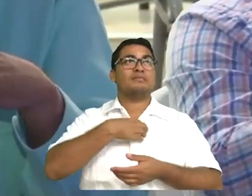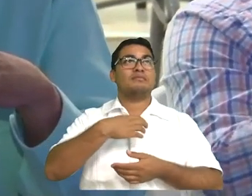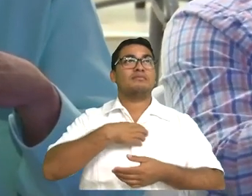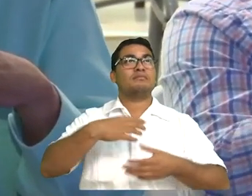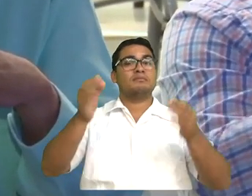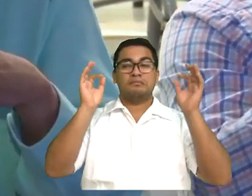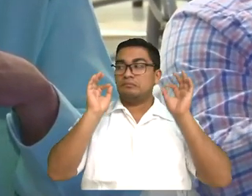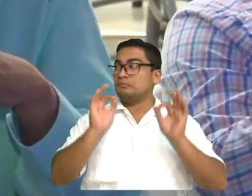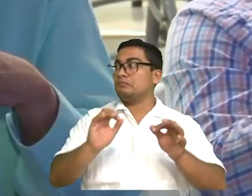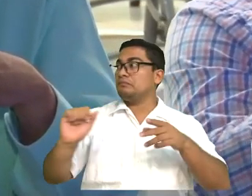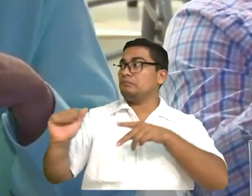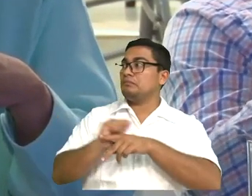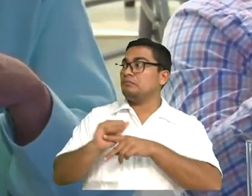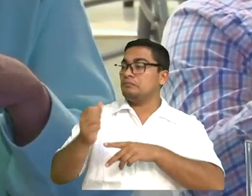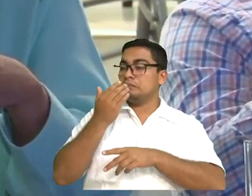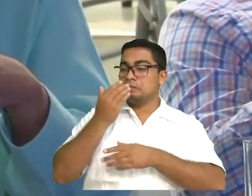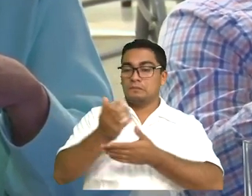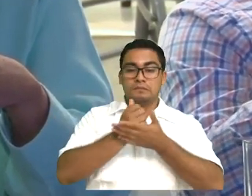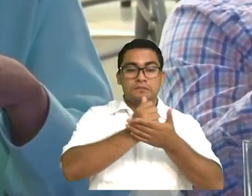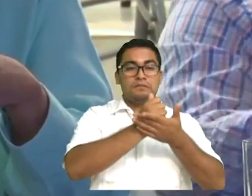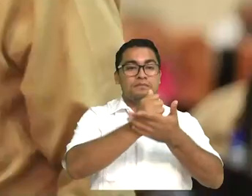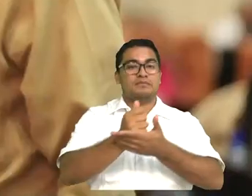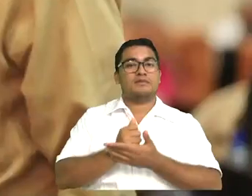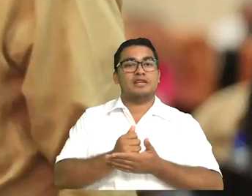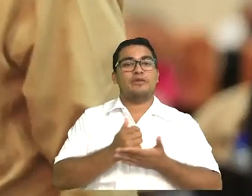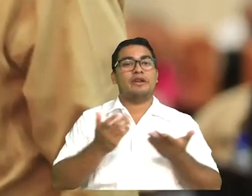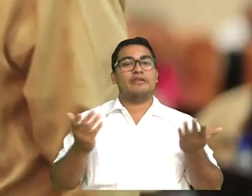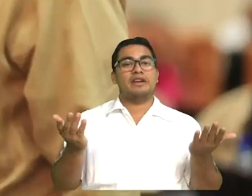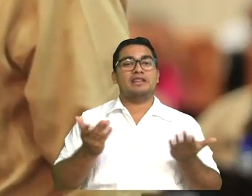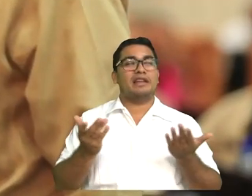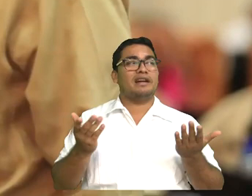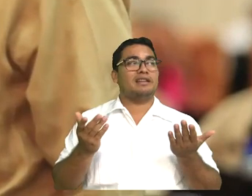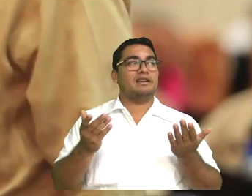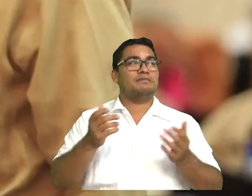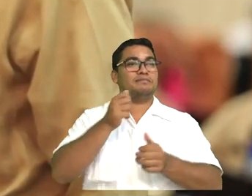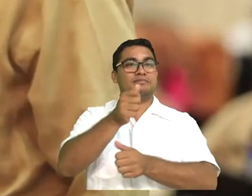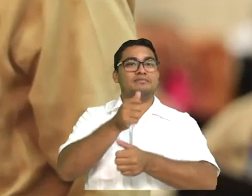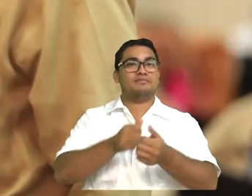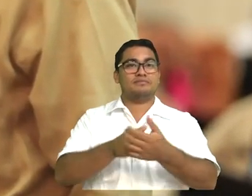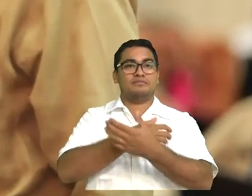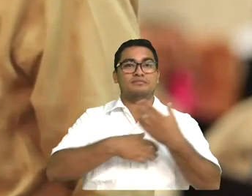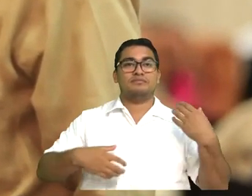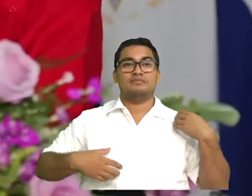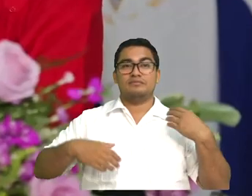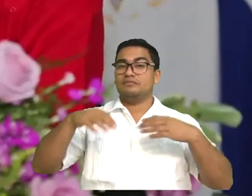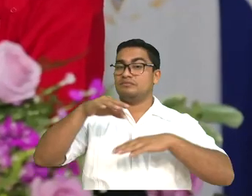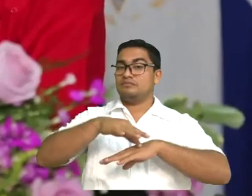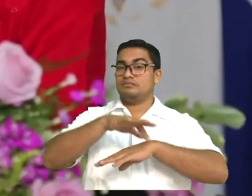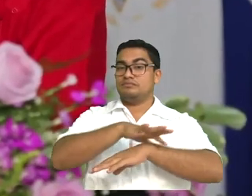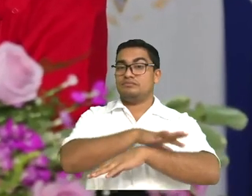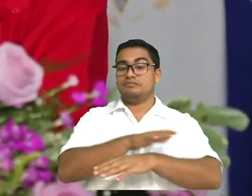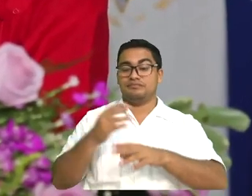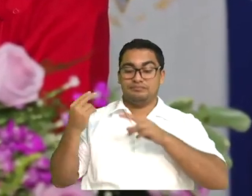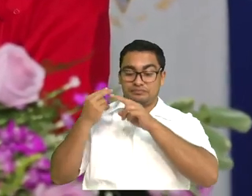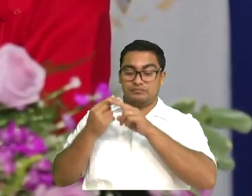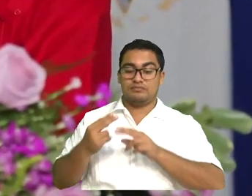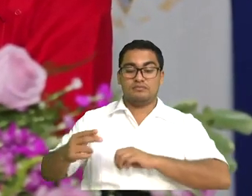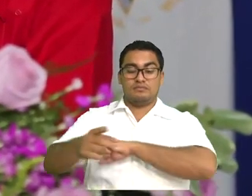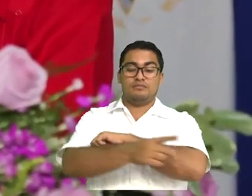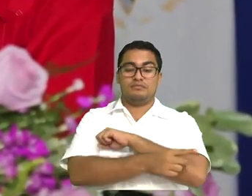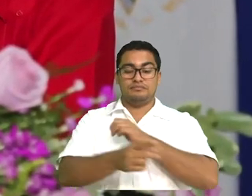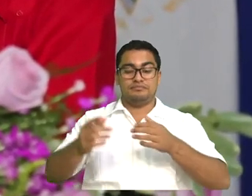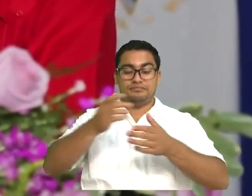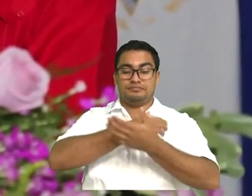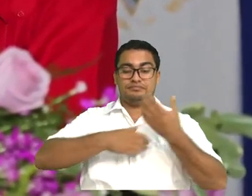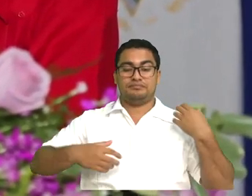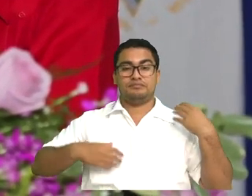conducta y prácticas revolucionarias. La vicepresidenta de Nicaragua, compañera Rosario Murillo, en nombre del presidente Daniel Ortega y